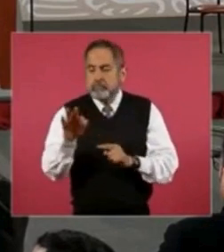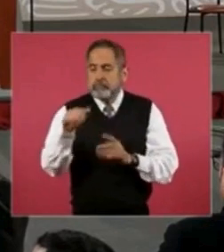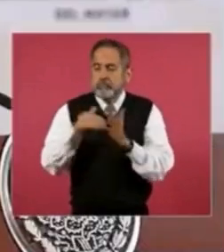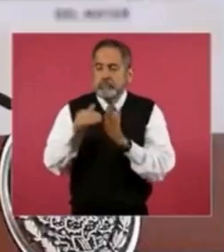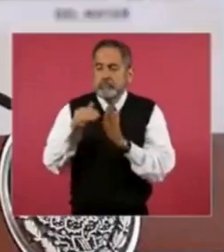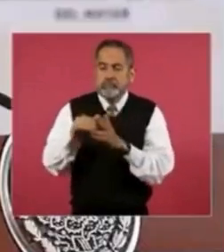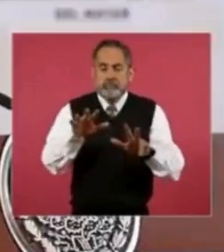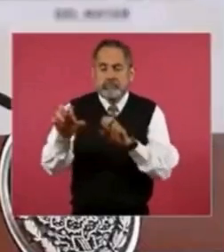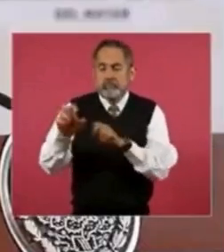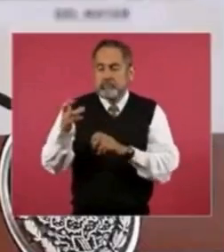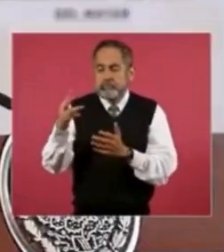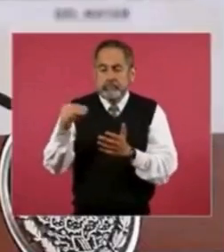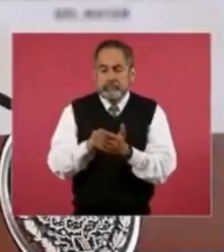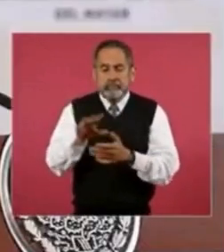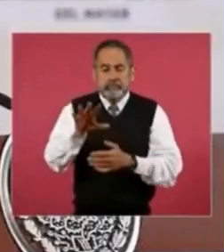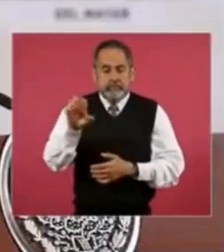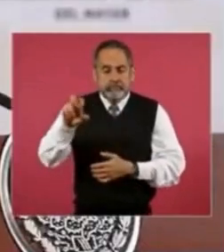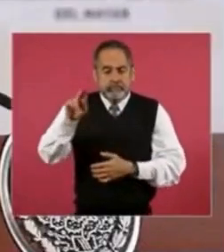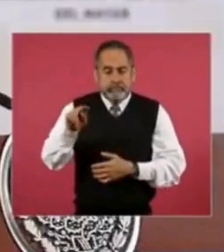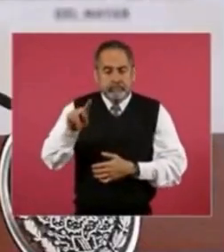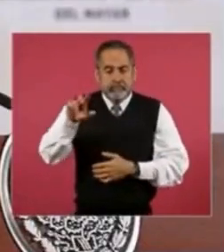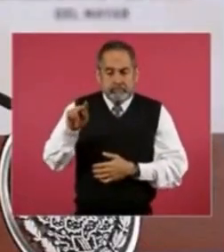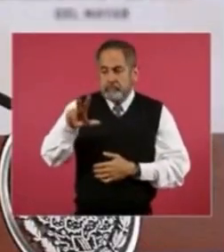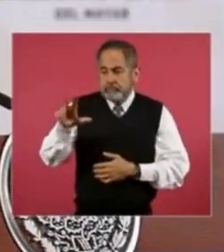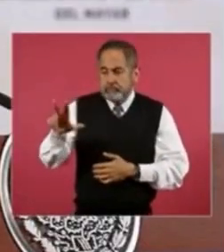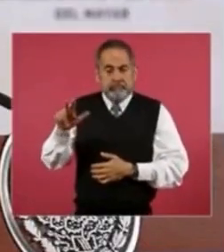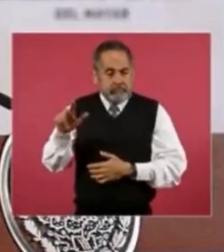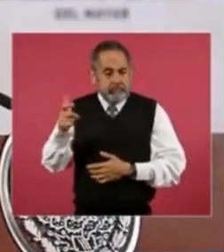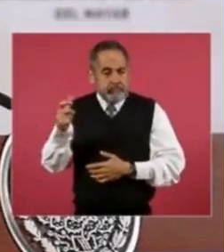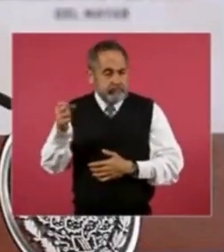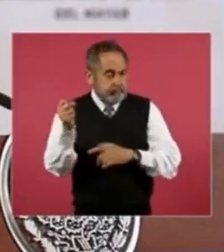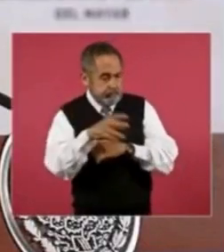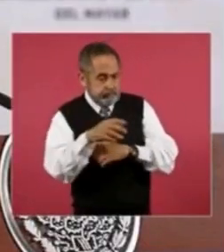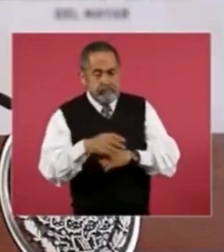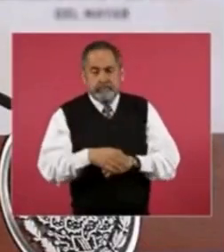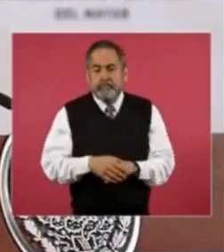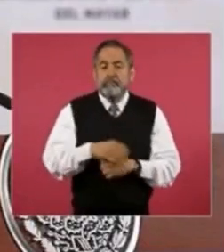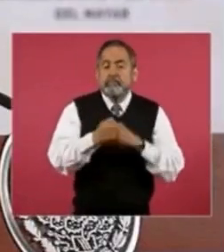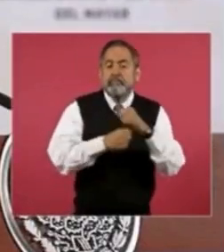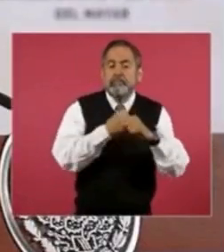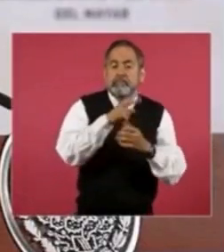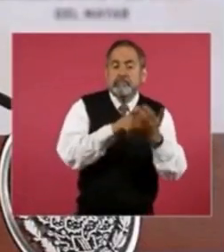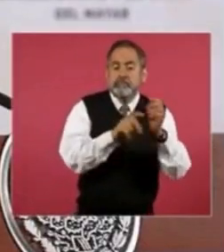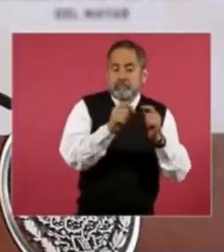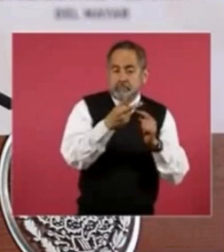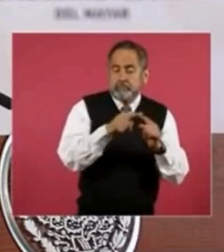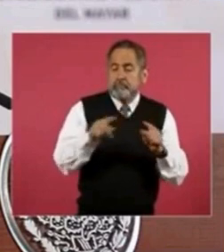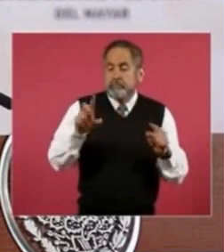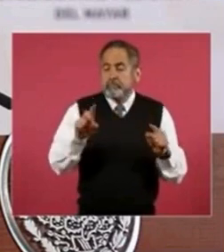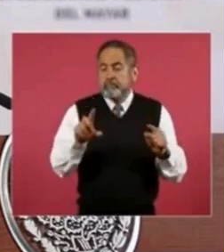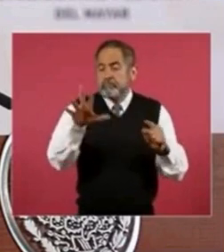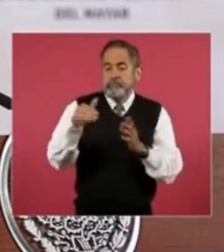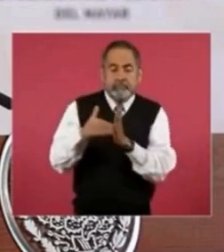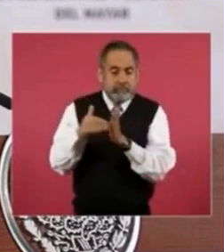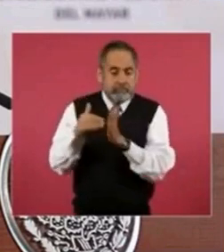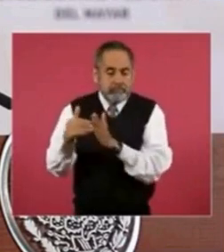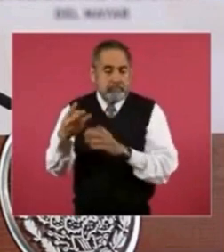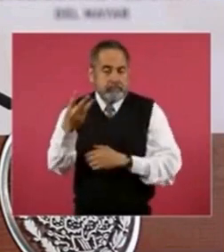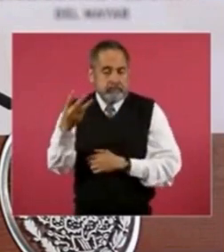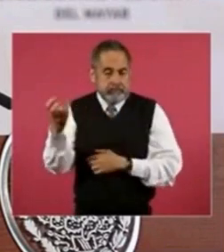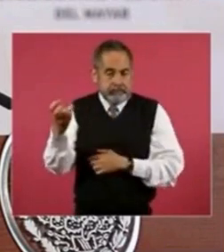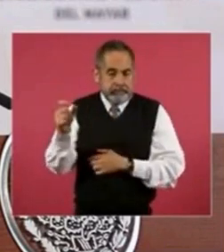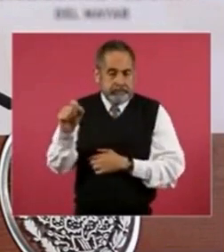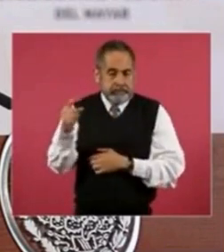estas cifras subrayan un patrón de financiamiento extranjero que según el gobierno mexicano podría estar destinado a desestabilizar la administración